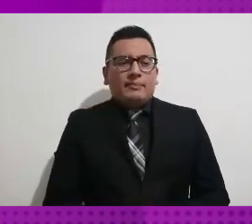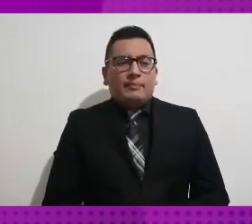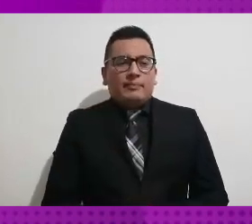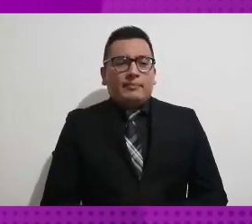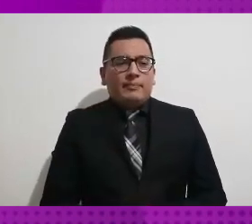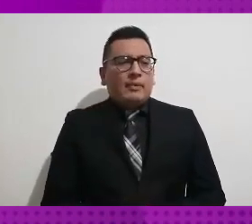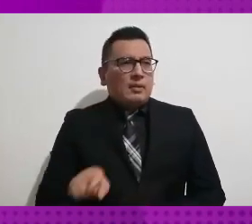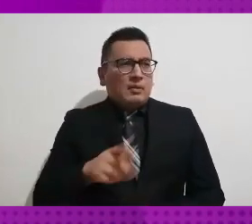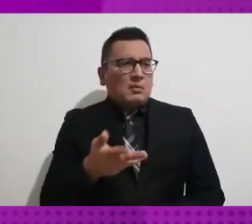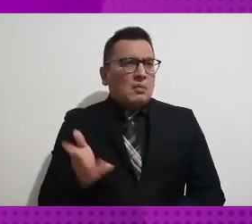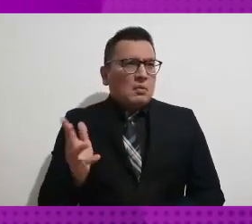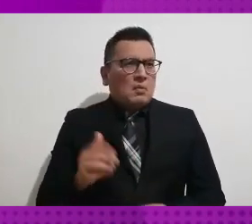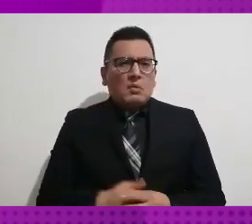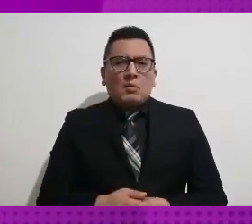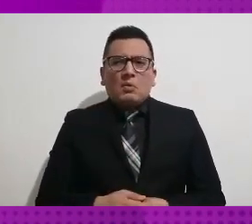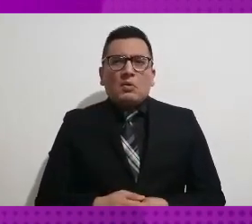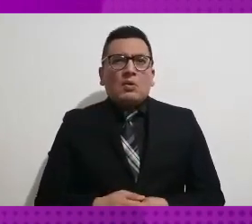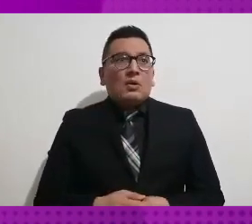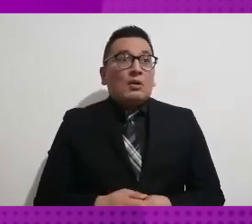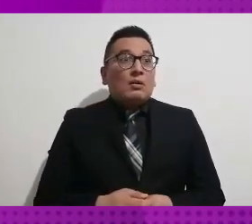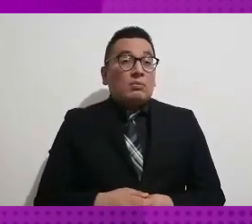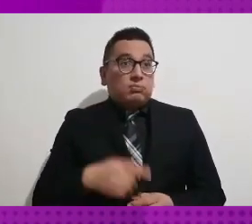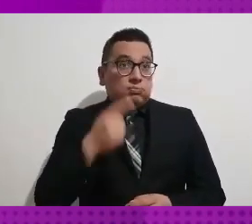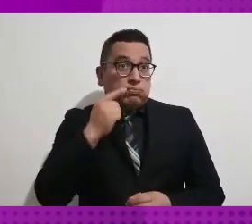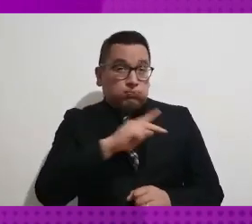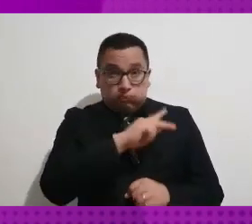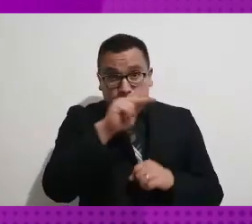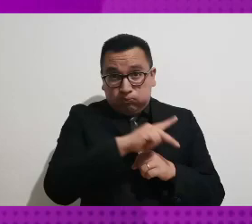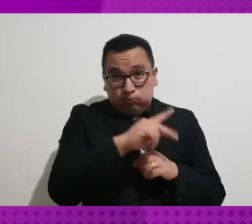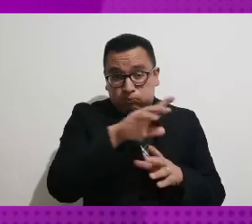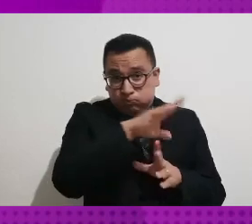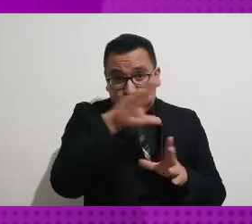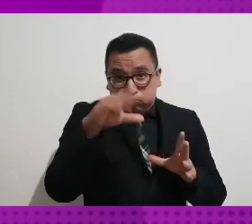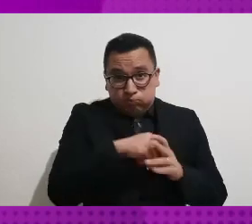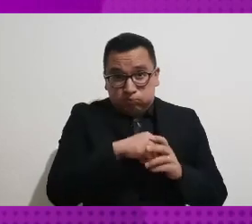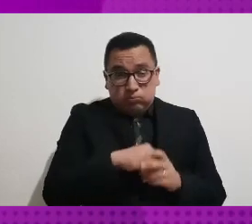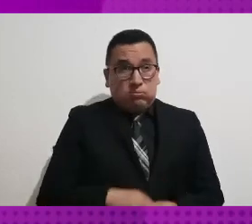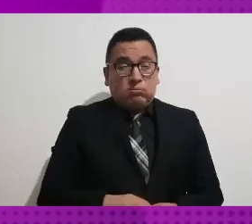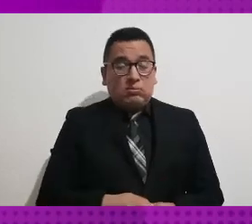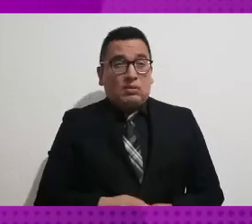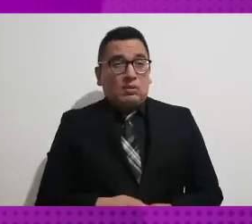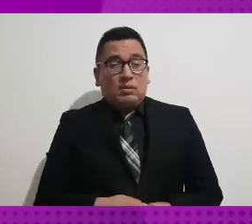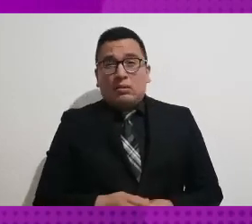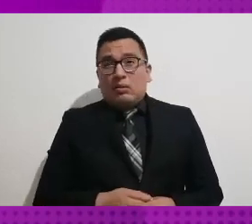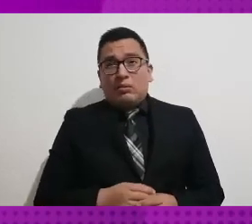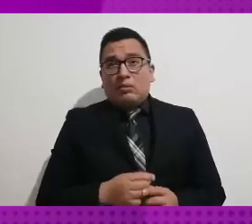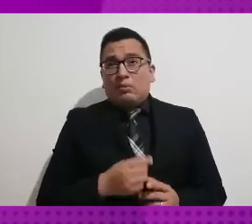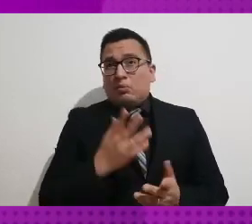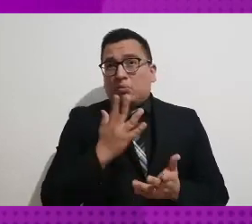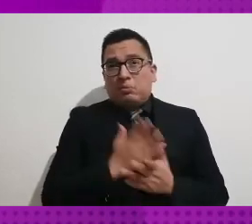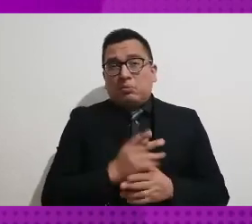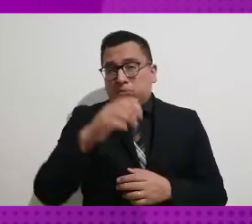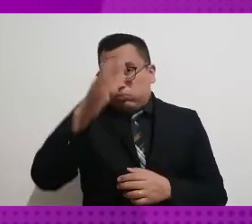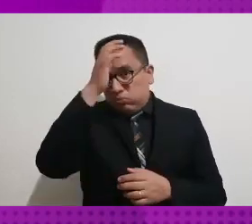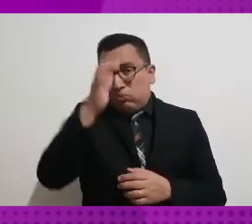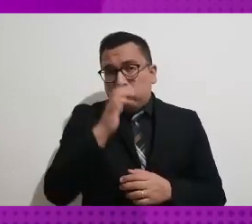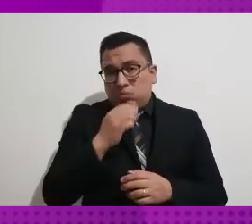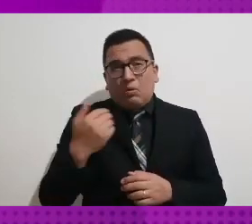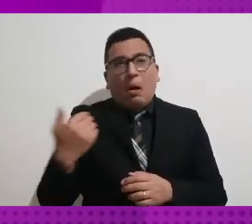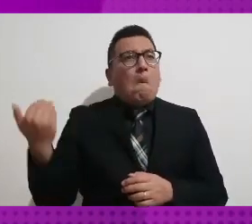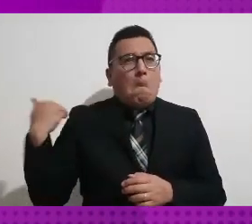que se acercaron únicos a nivel nacional. Digo, otros estados no lo hicieron de esa